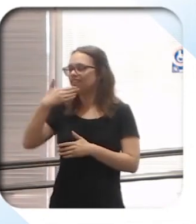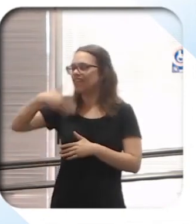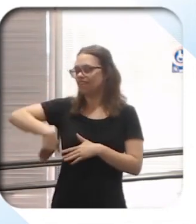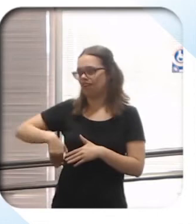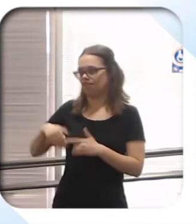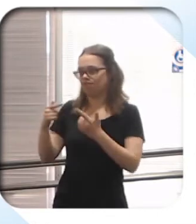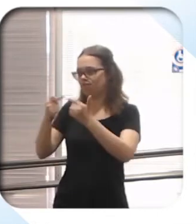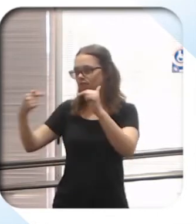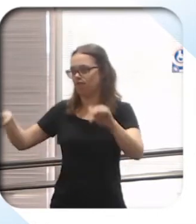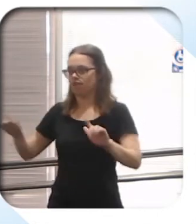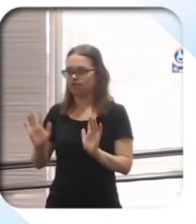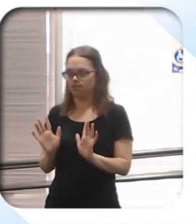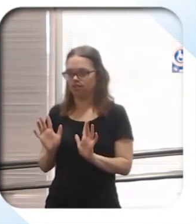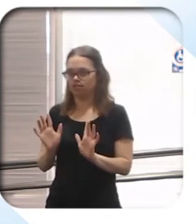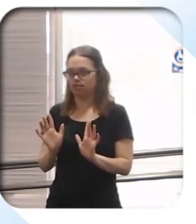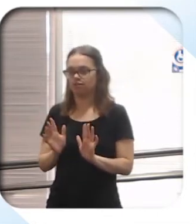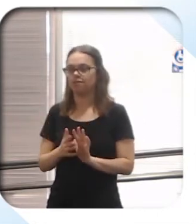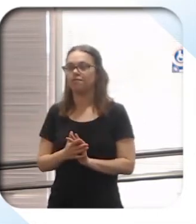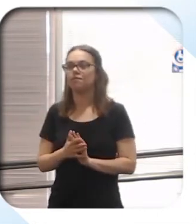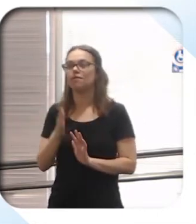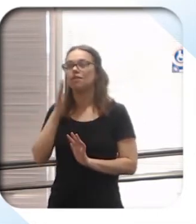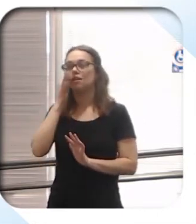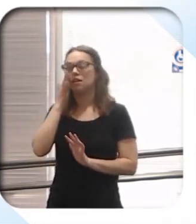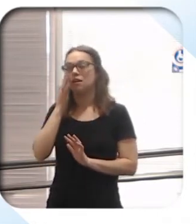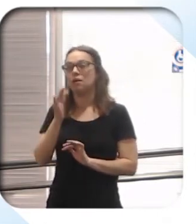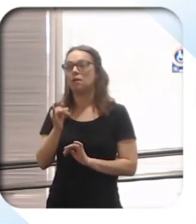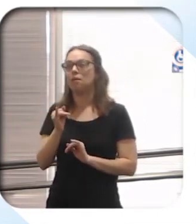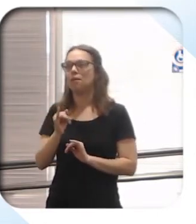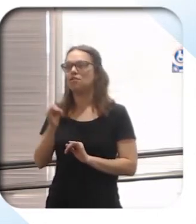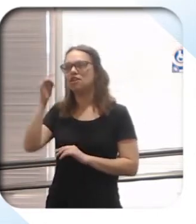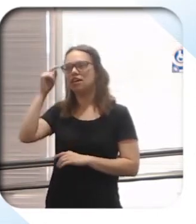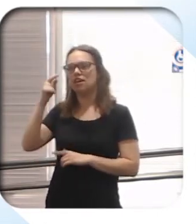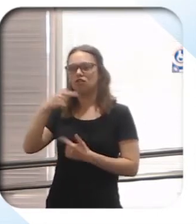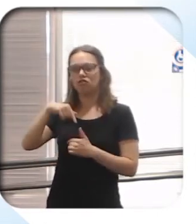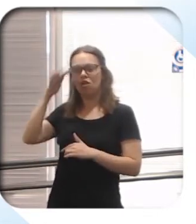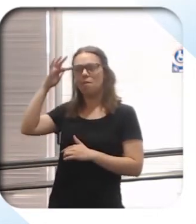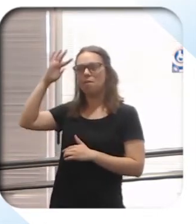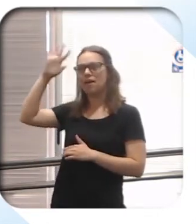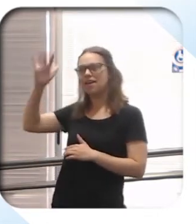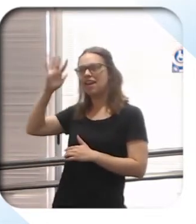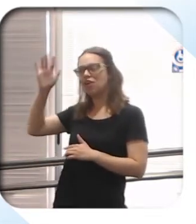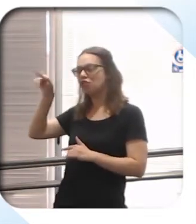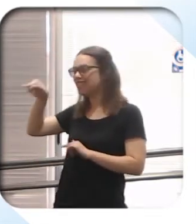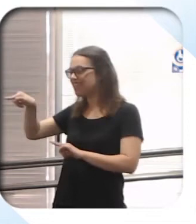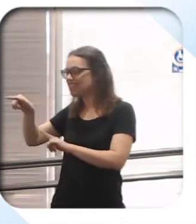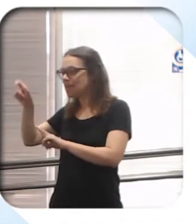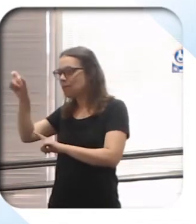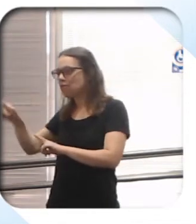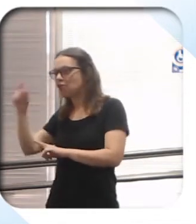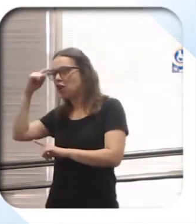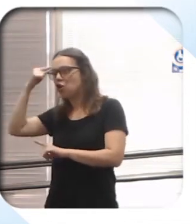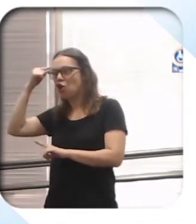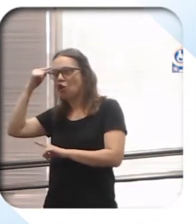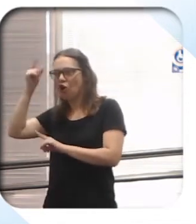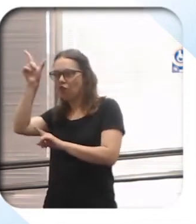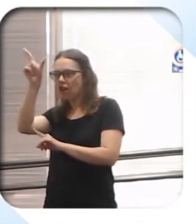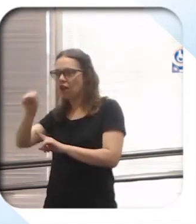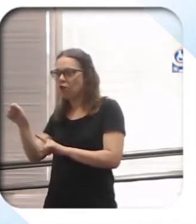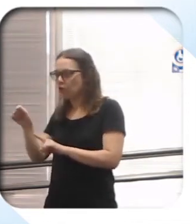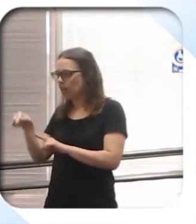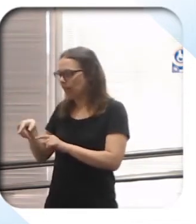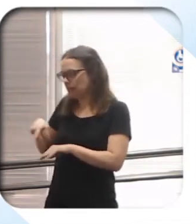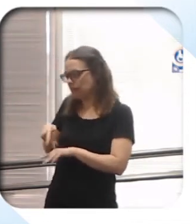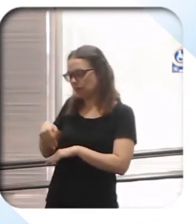muy tempranamente. Pero sí que en el imaginario popular, el loco de la luna, había que pasar por la vereda enfrente,